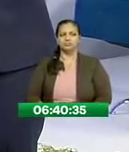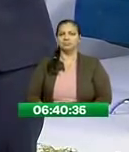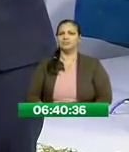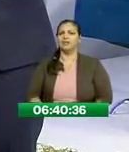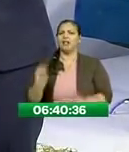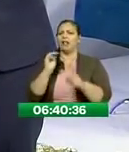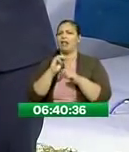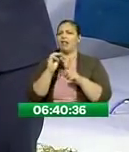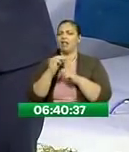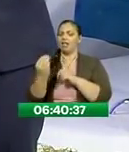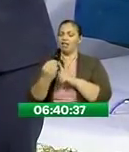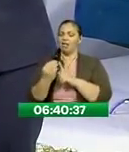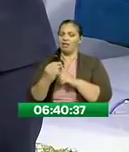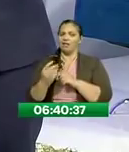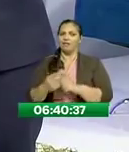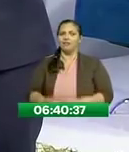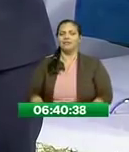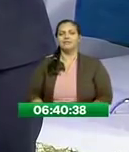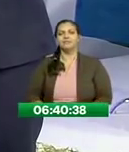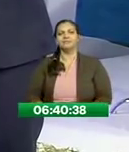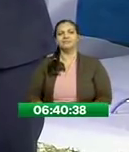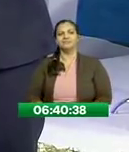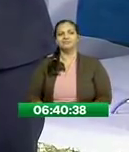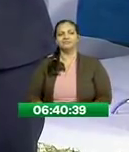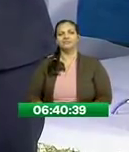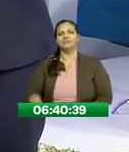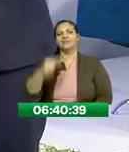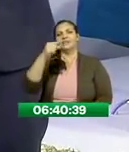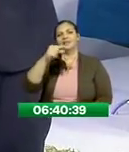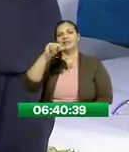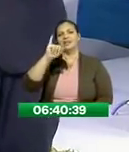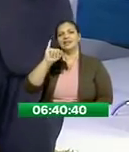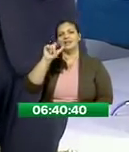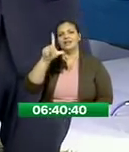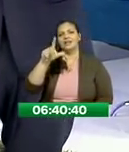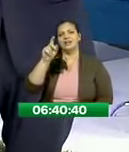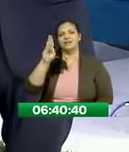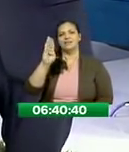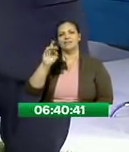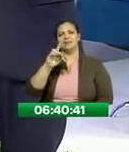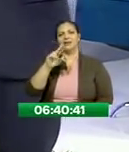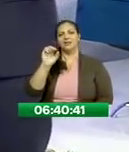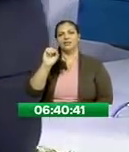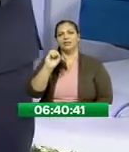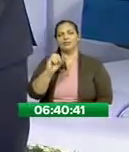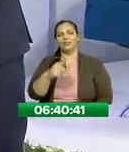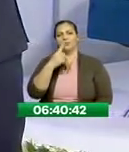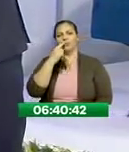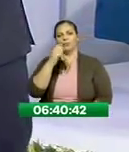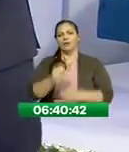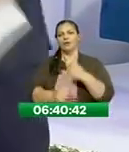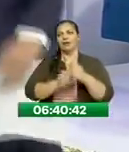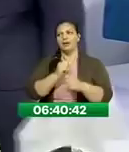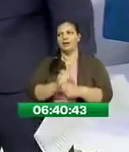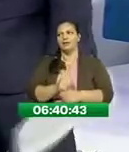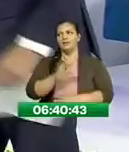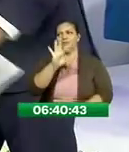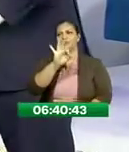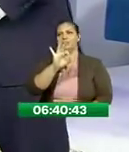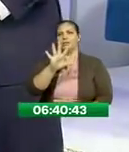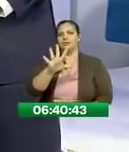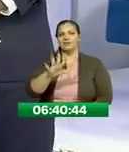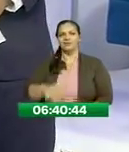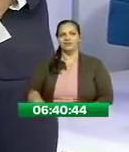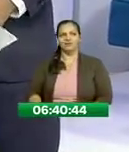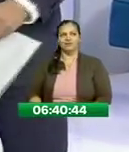dice. Un saludo entonces para también para Gilberto Huacón, 95 años tiene Gilberto. Ahí está para Chiquilín, que ve. Un poco te